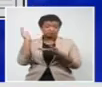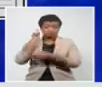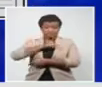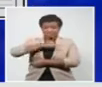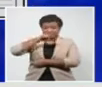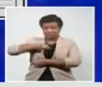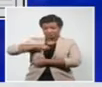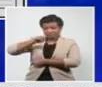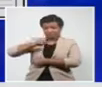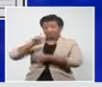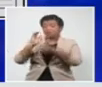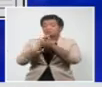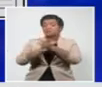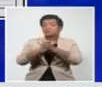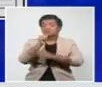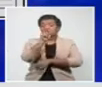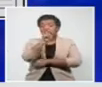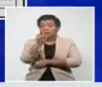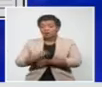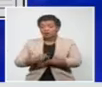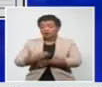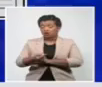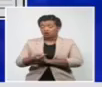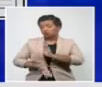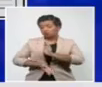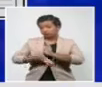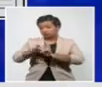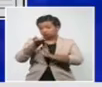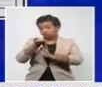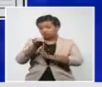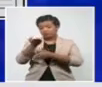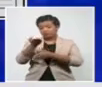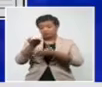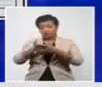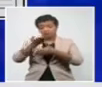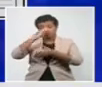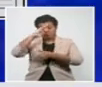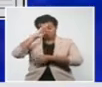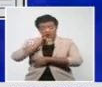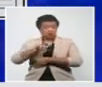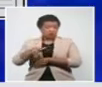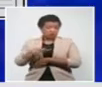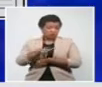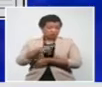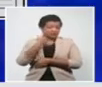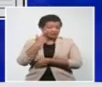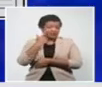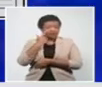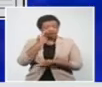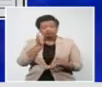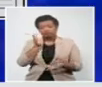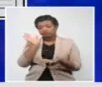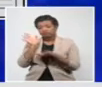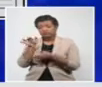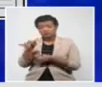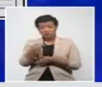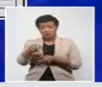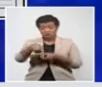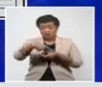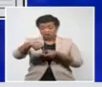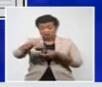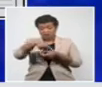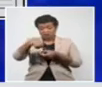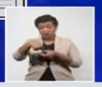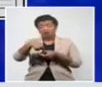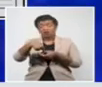ido incrementando, Santiago de Cuba, ahí lo tienen, y ustedes tienen al municipio especial Isla de la